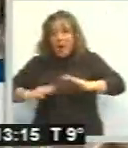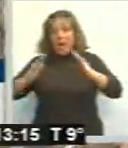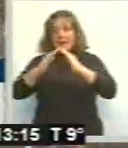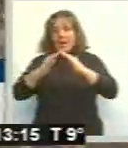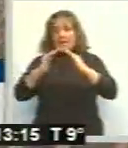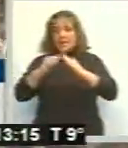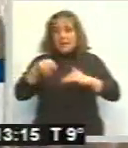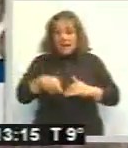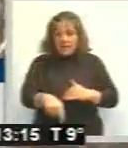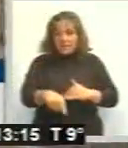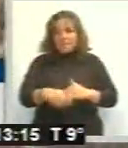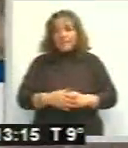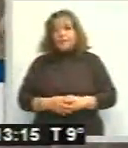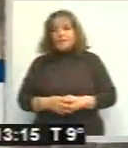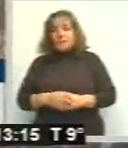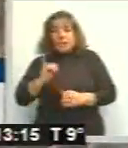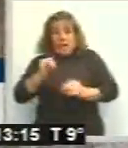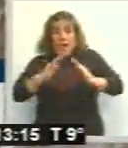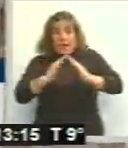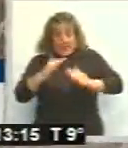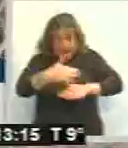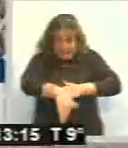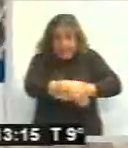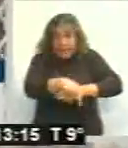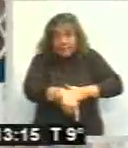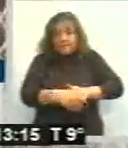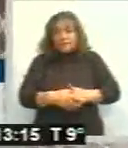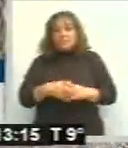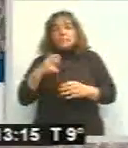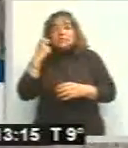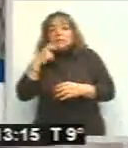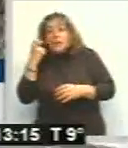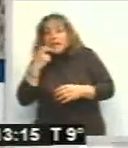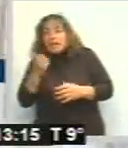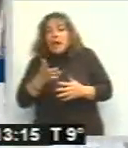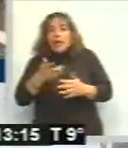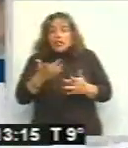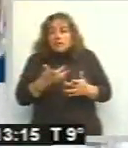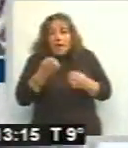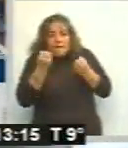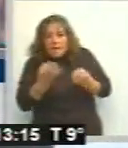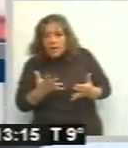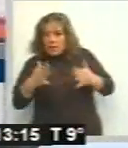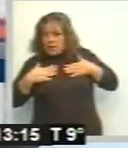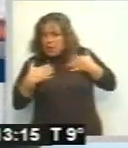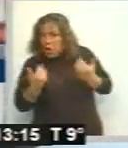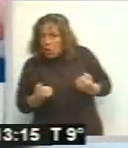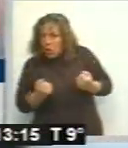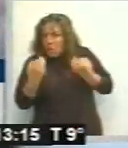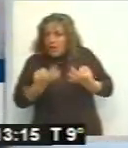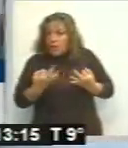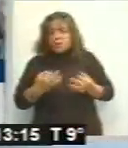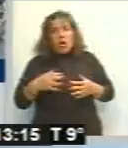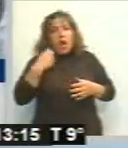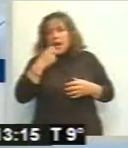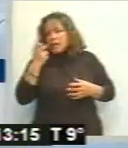hall de entrada, en sí. el hall de la casa. Sí. Bueno, el animal presentaba, se lo veía bien de salud. ¿Cómo estaba el animal? No, el